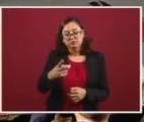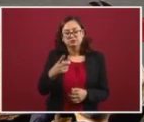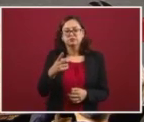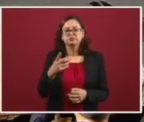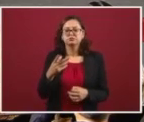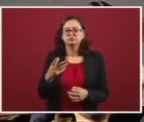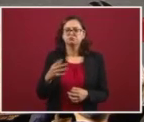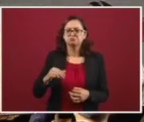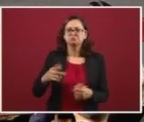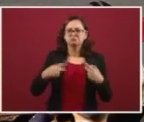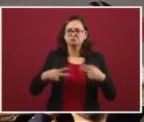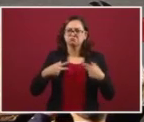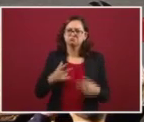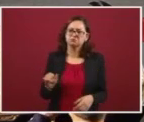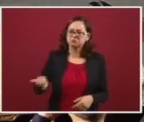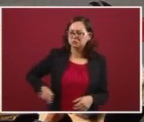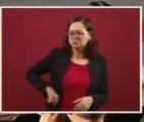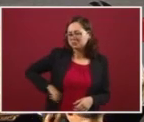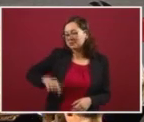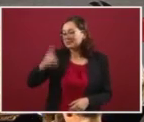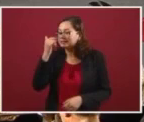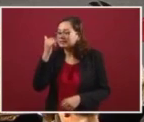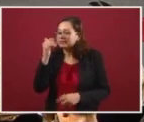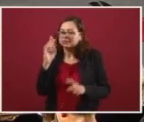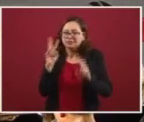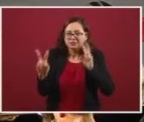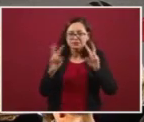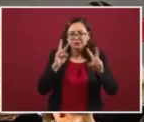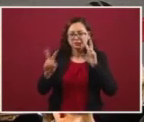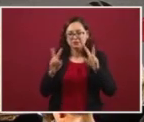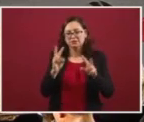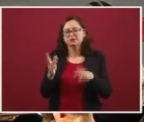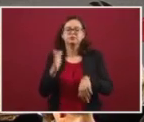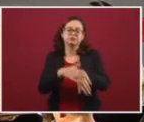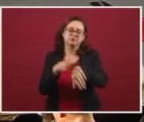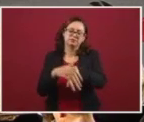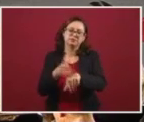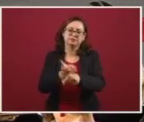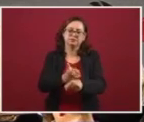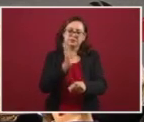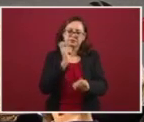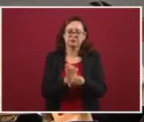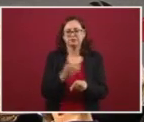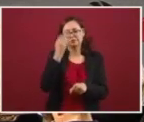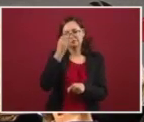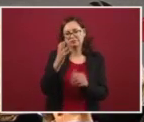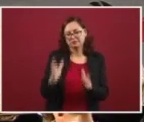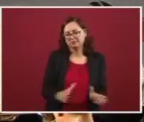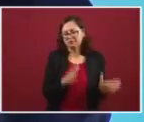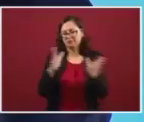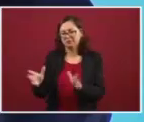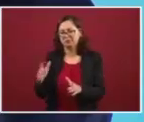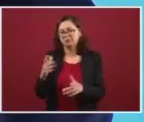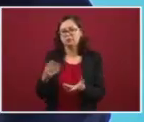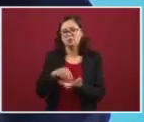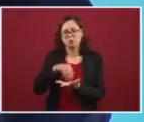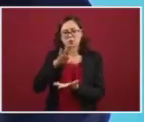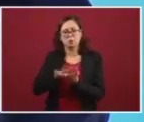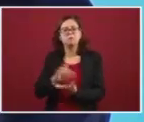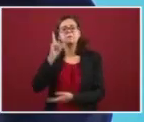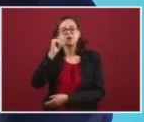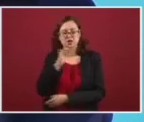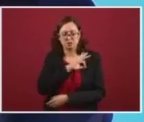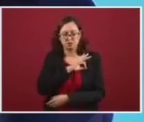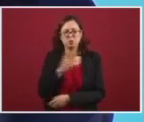gran interés por parte de la ciudadanía de ver las joyas, y hacerles el llamado que se amplía el periodo para registrarse hasta el día de